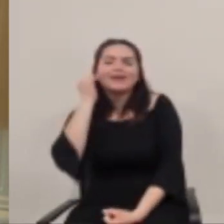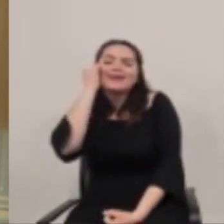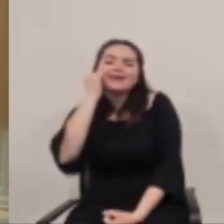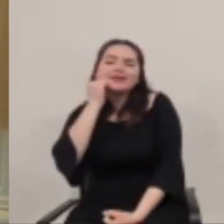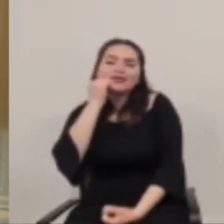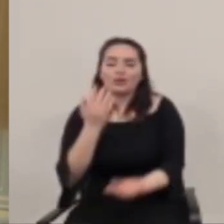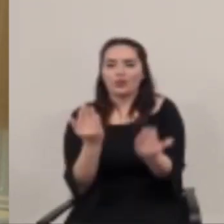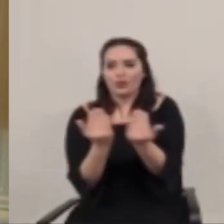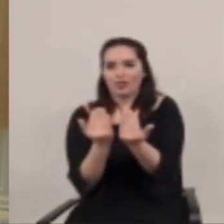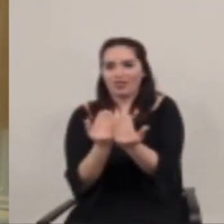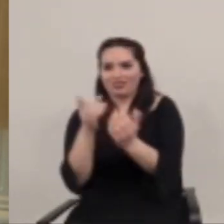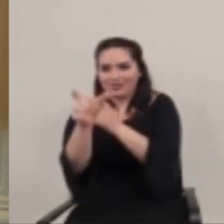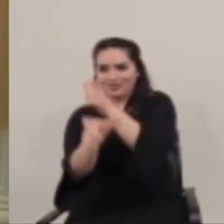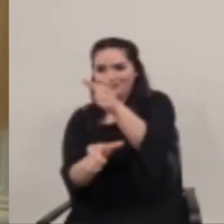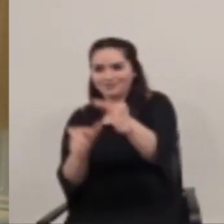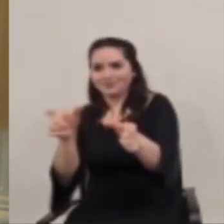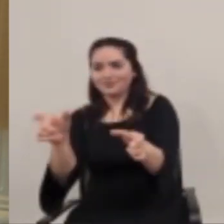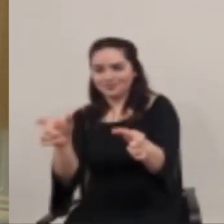estudiantes.